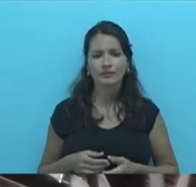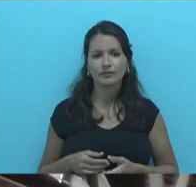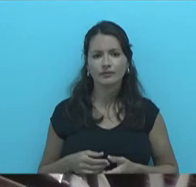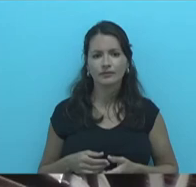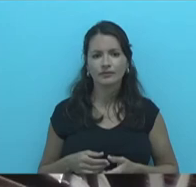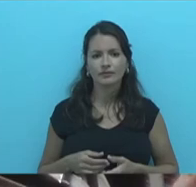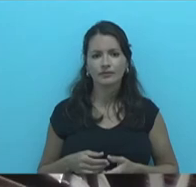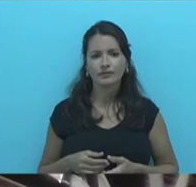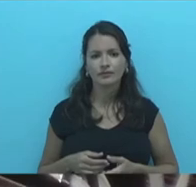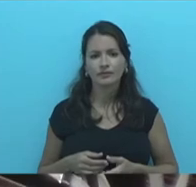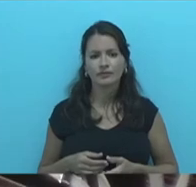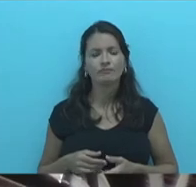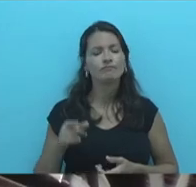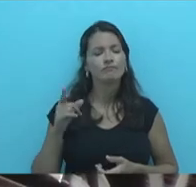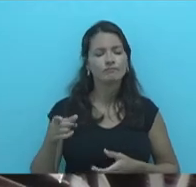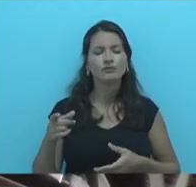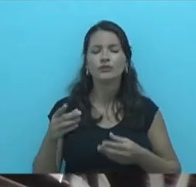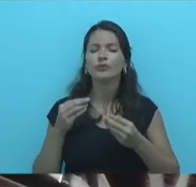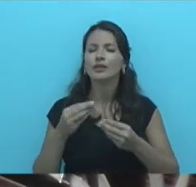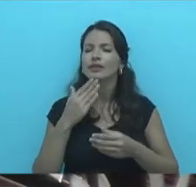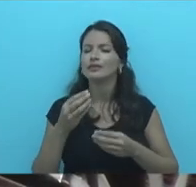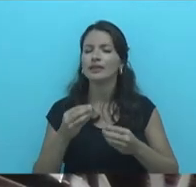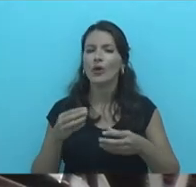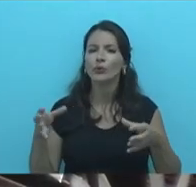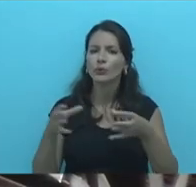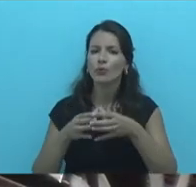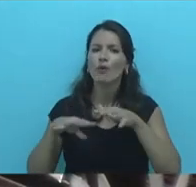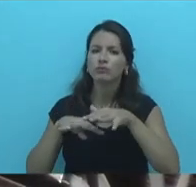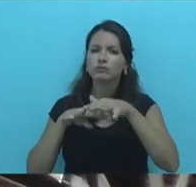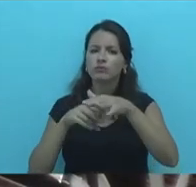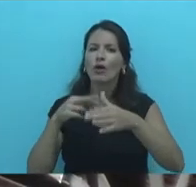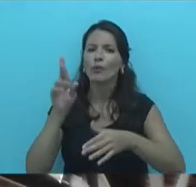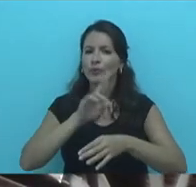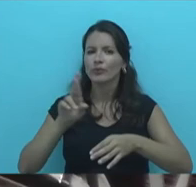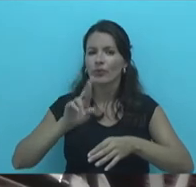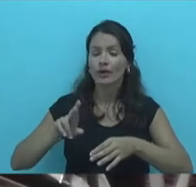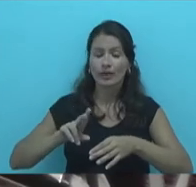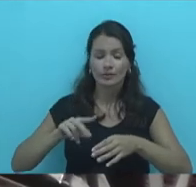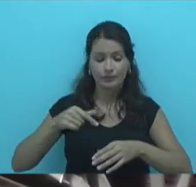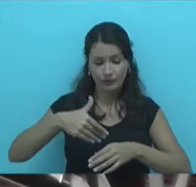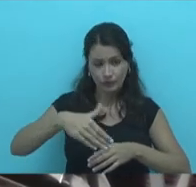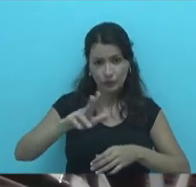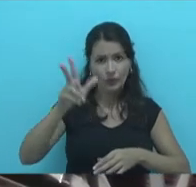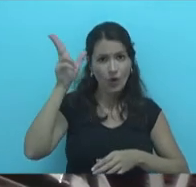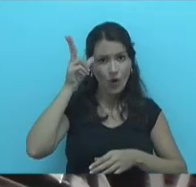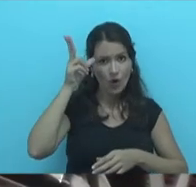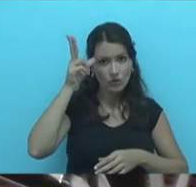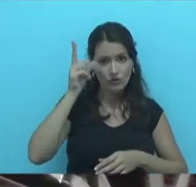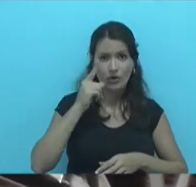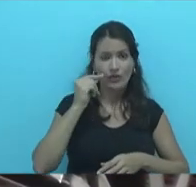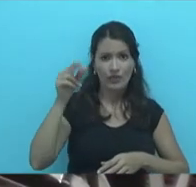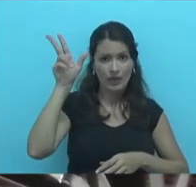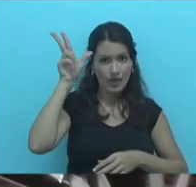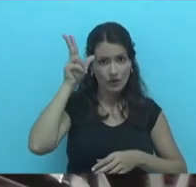eso es un mérito del movimiento de mujeres, que este 8 de marzo va a ser el paro del